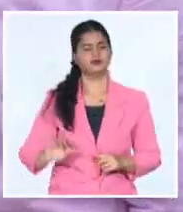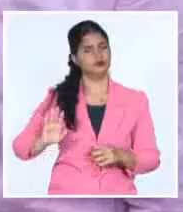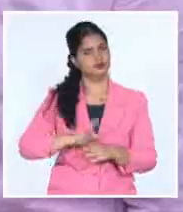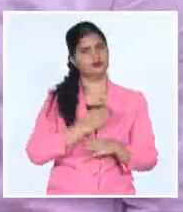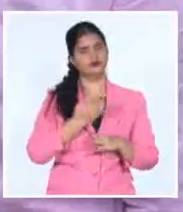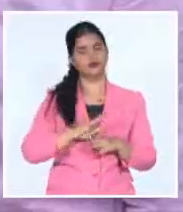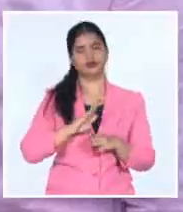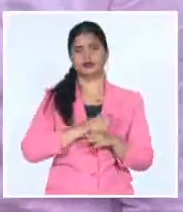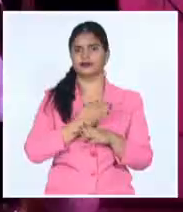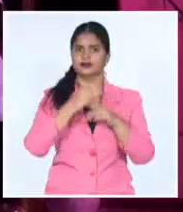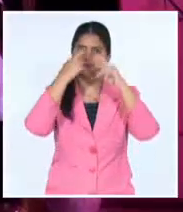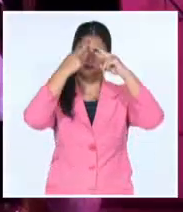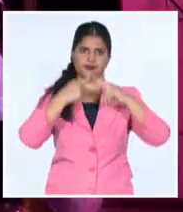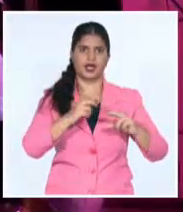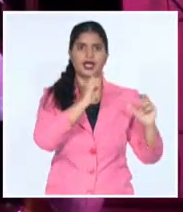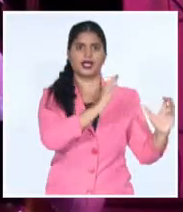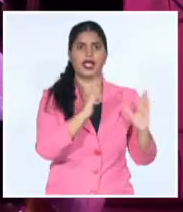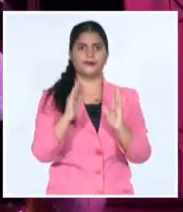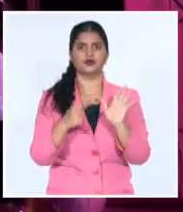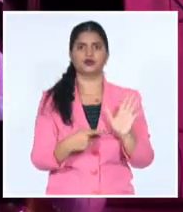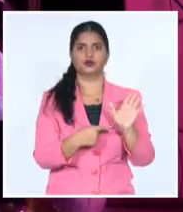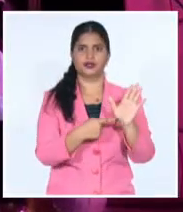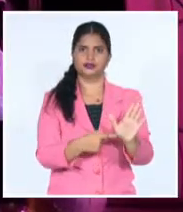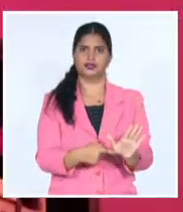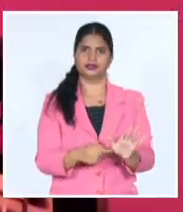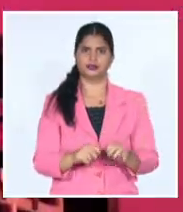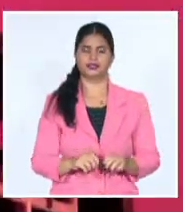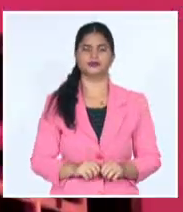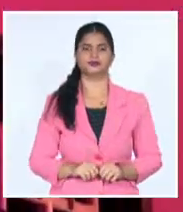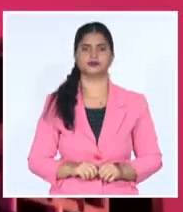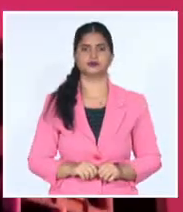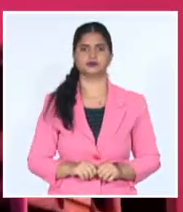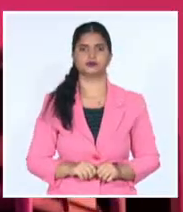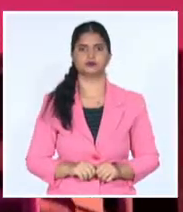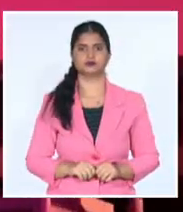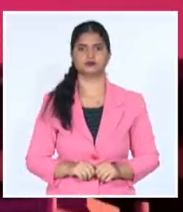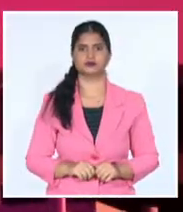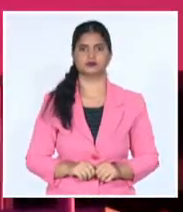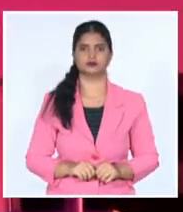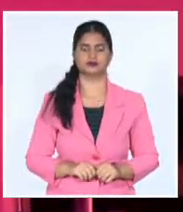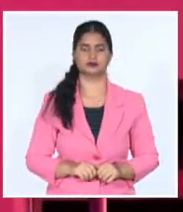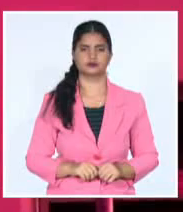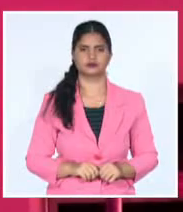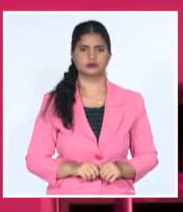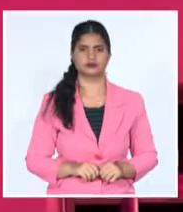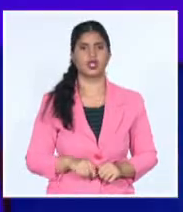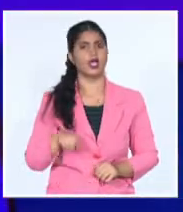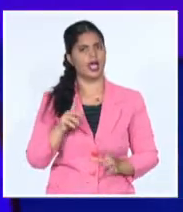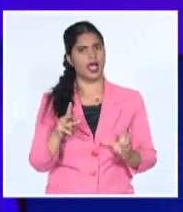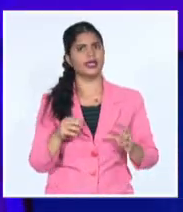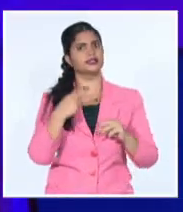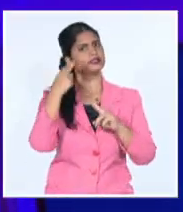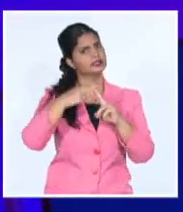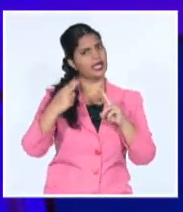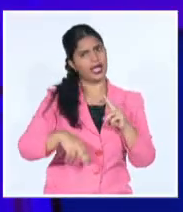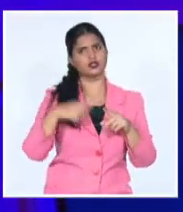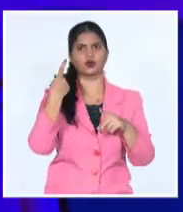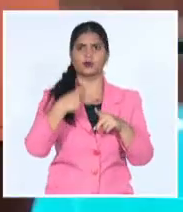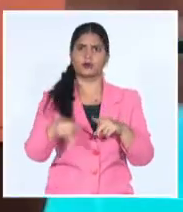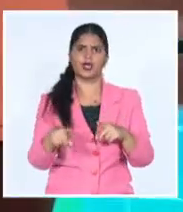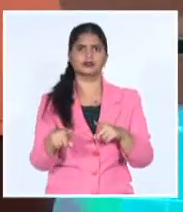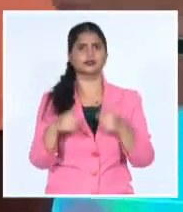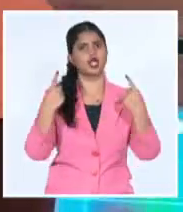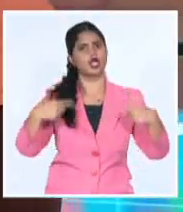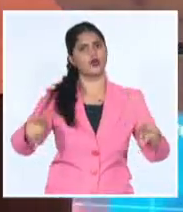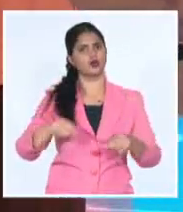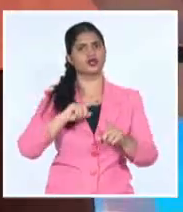nuestro último estreno. Polio se anuncia como el próximo estreno. Con la pieza La Caja Negra explora las herramientas del performance.